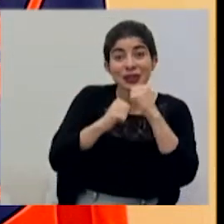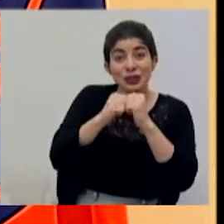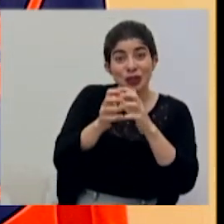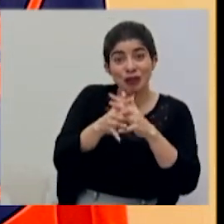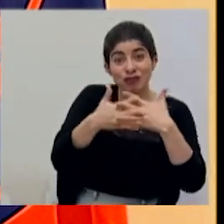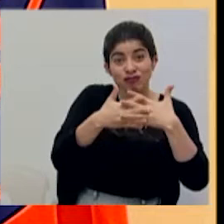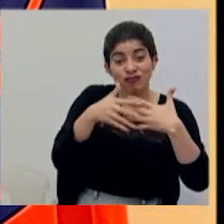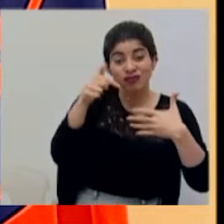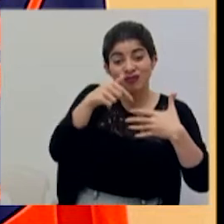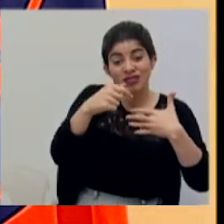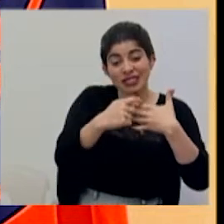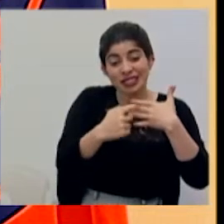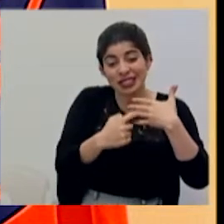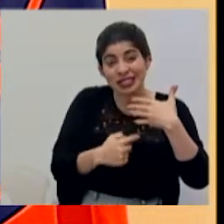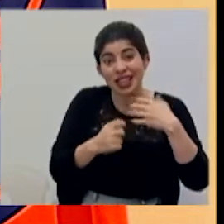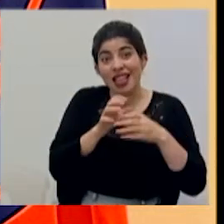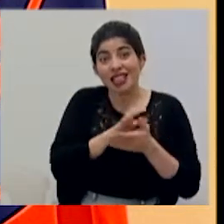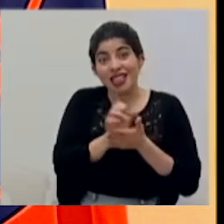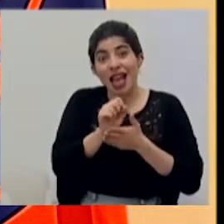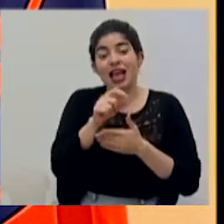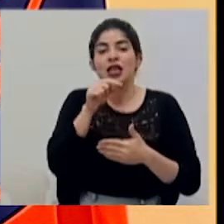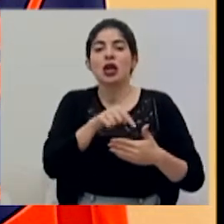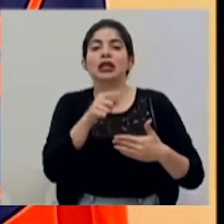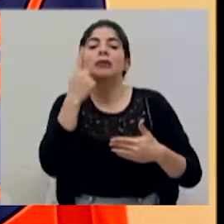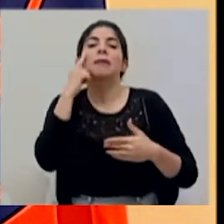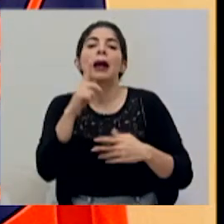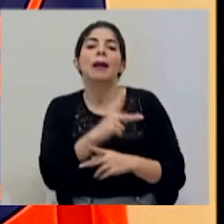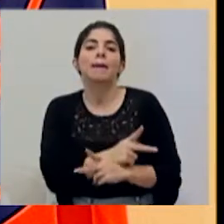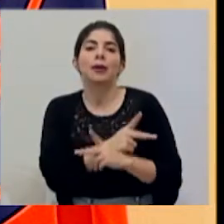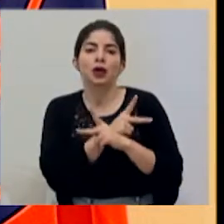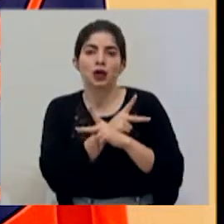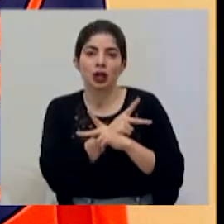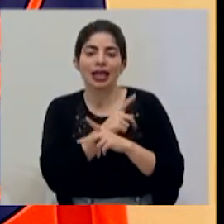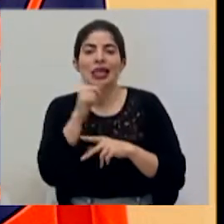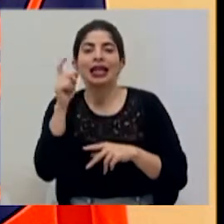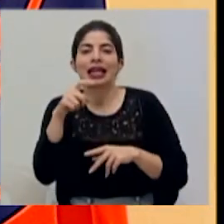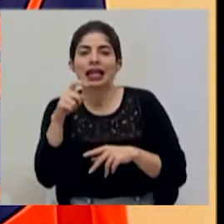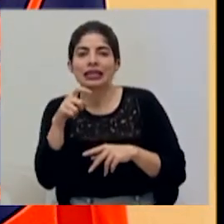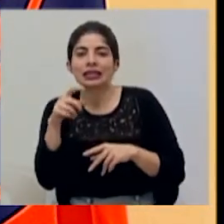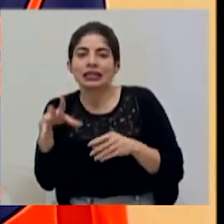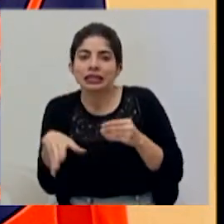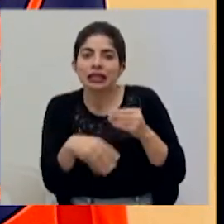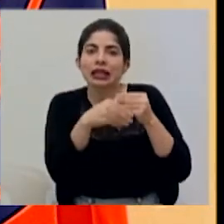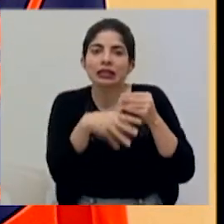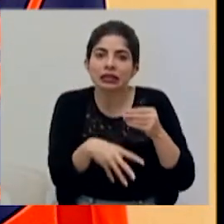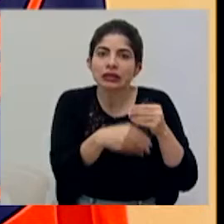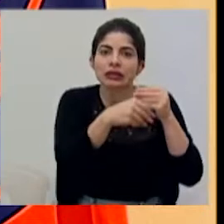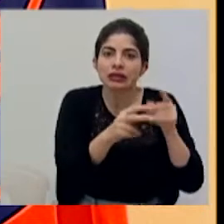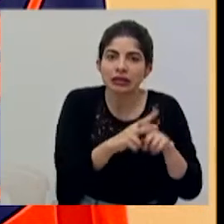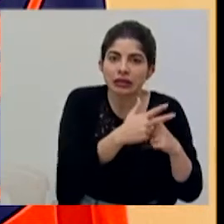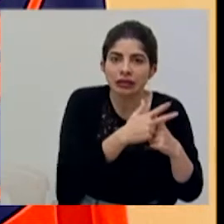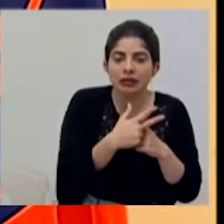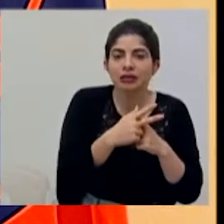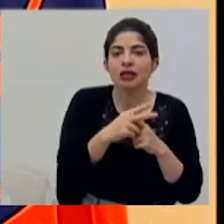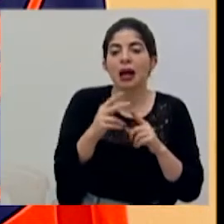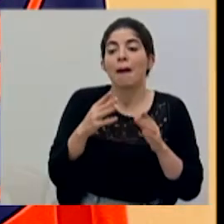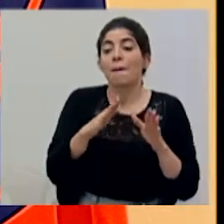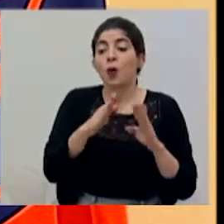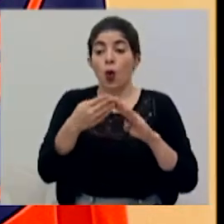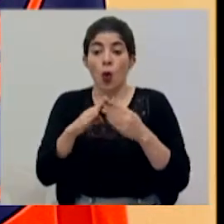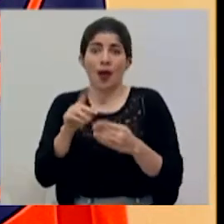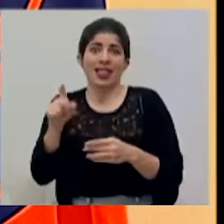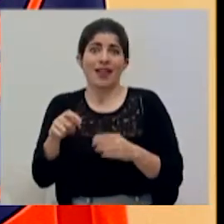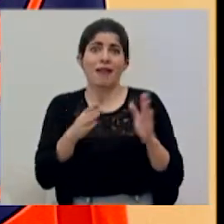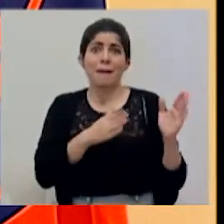también tenemos que entenderlos en ese sentido. Son obras de protección que requieren medidas complementarias como planes comunales de